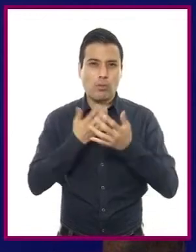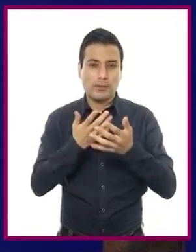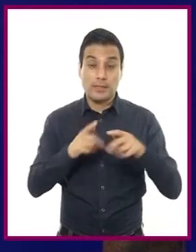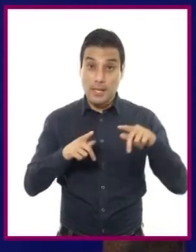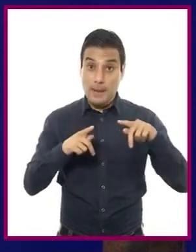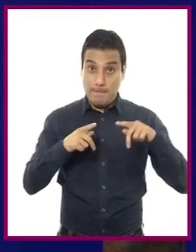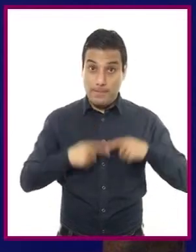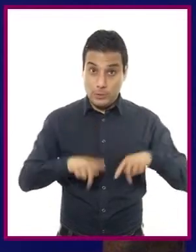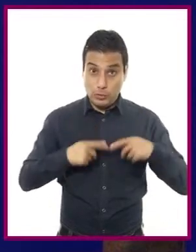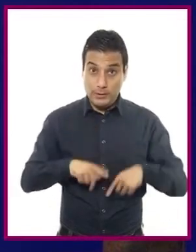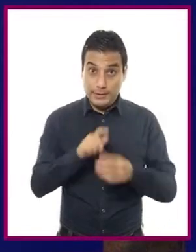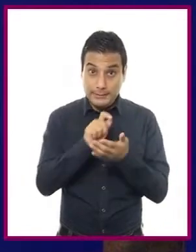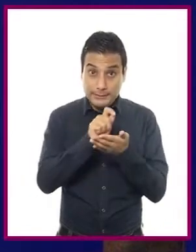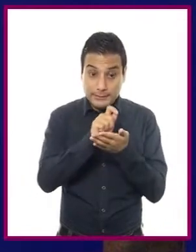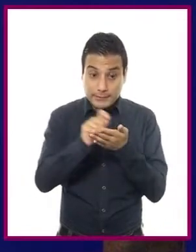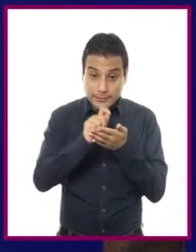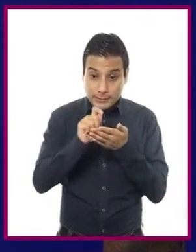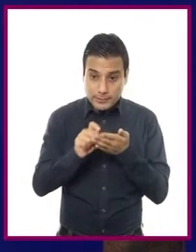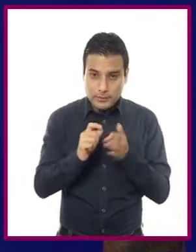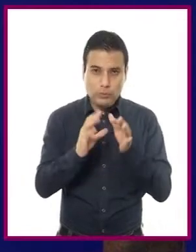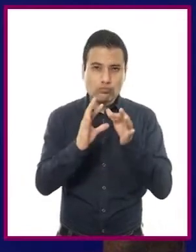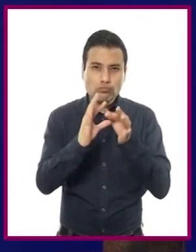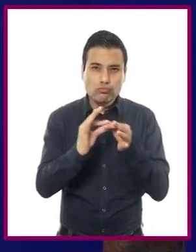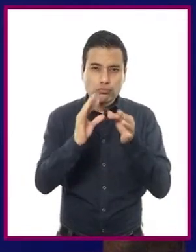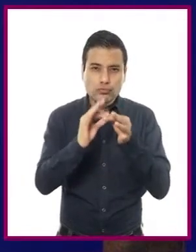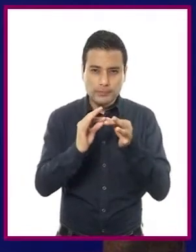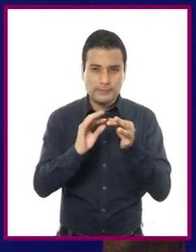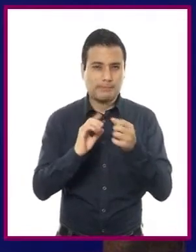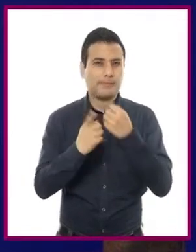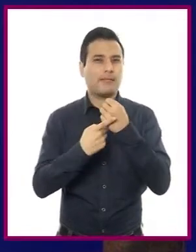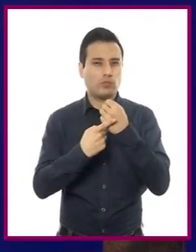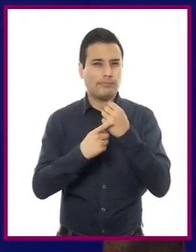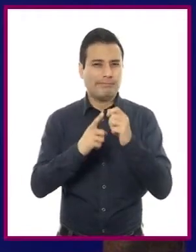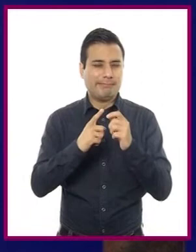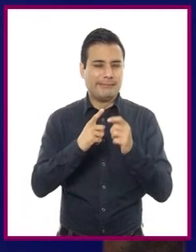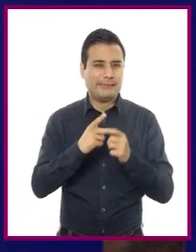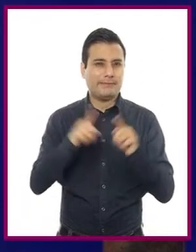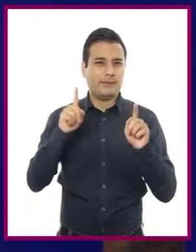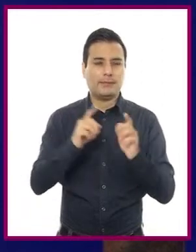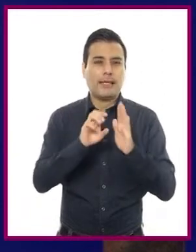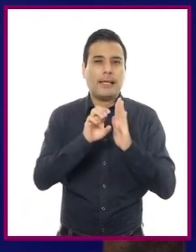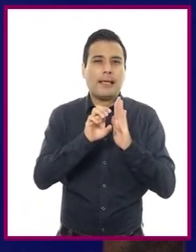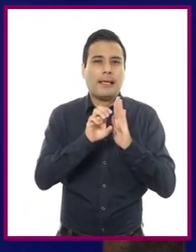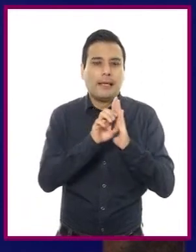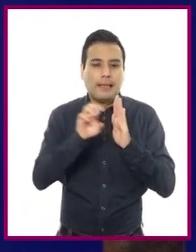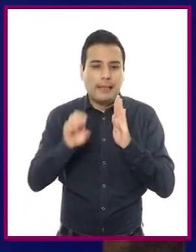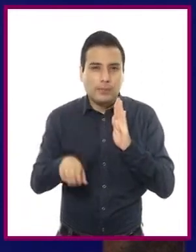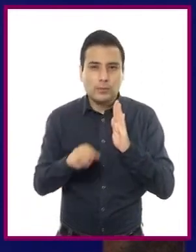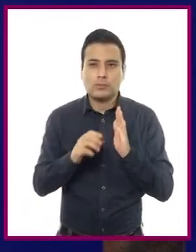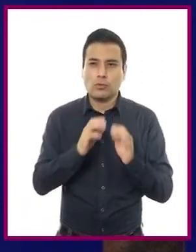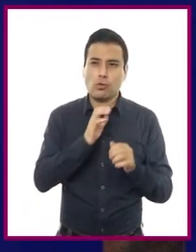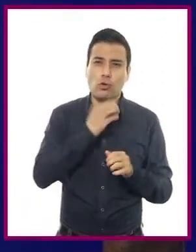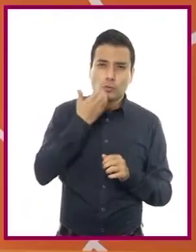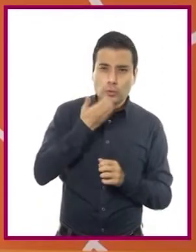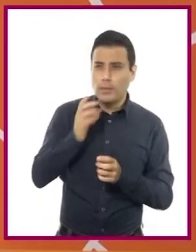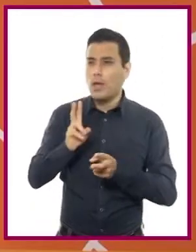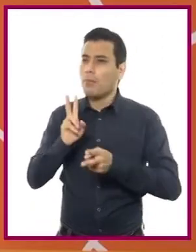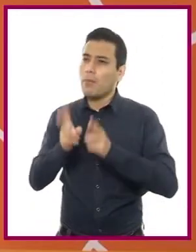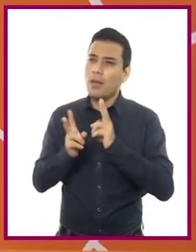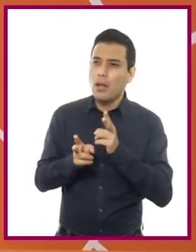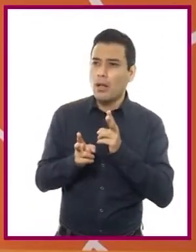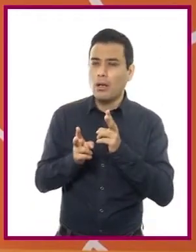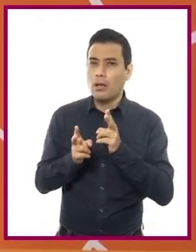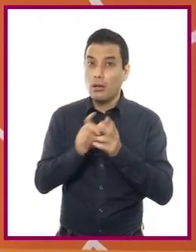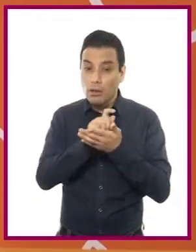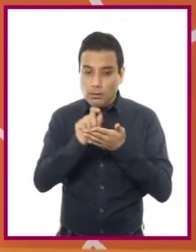escritor utiliza revelen un sentido distinto al que tendrían si se usaran coloquialmente.